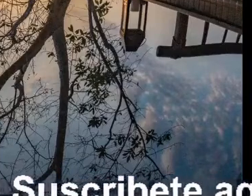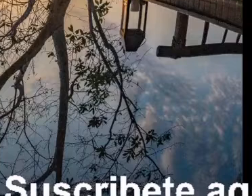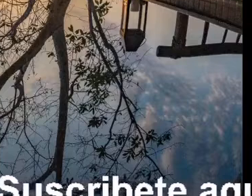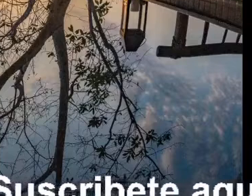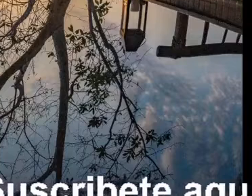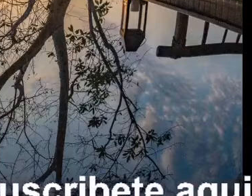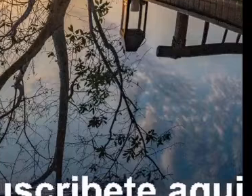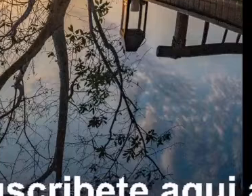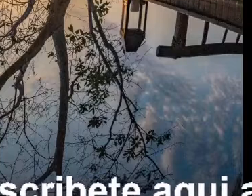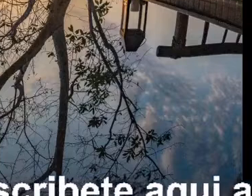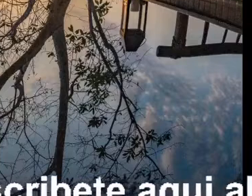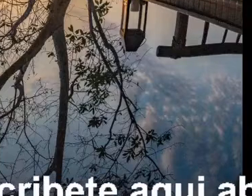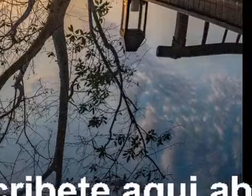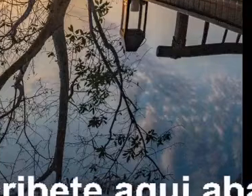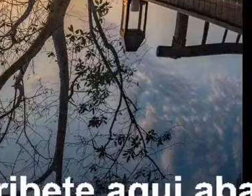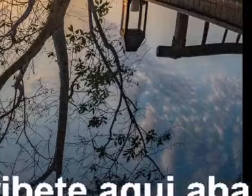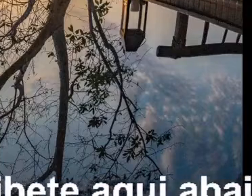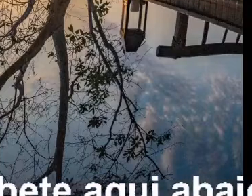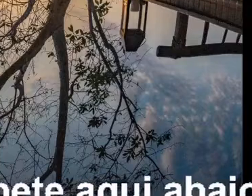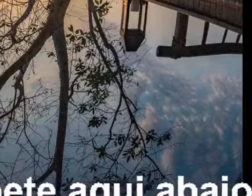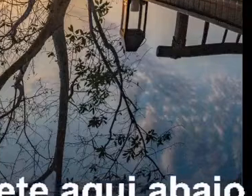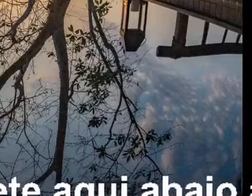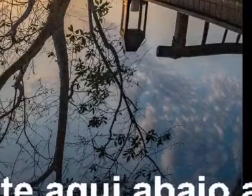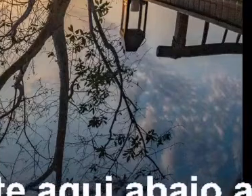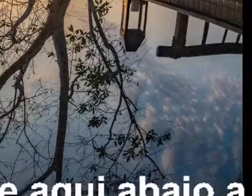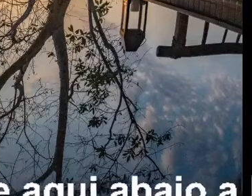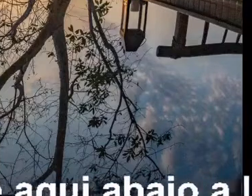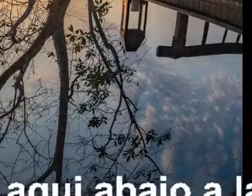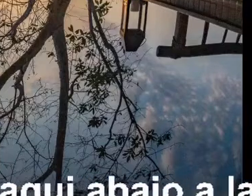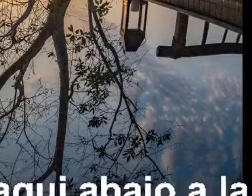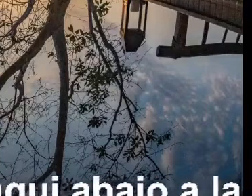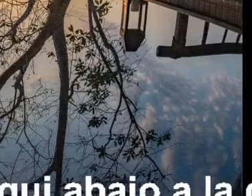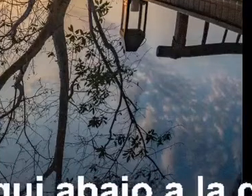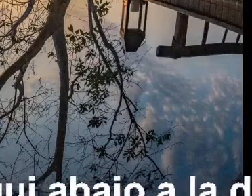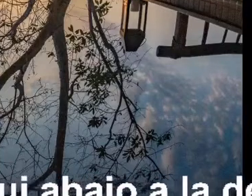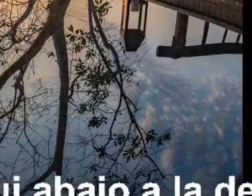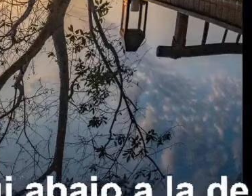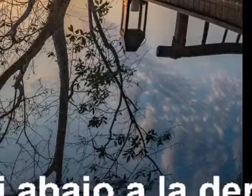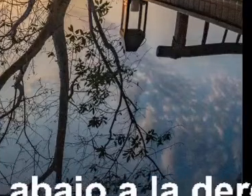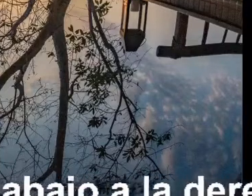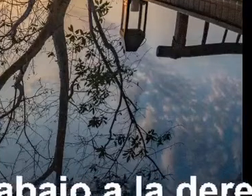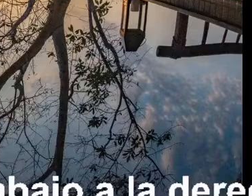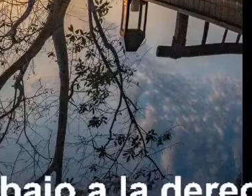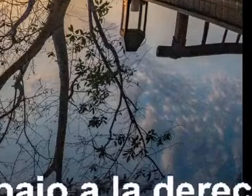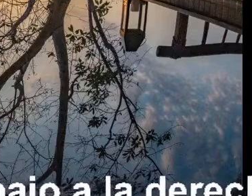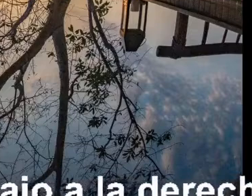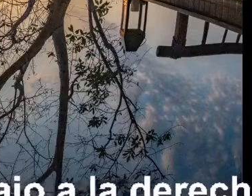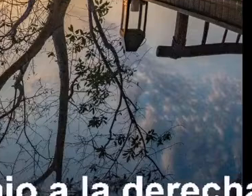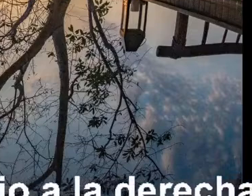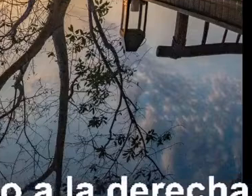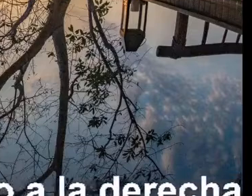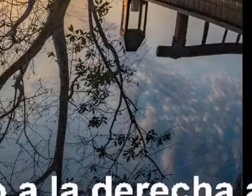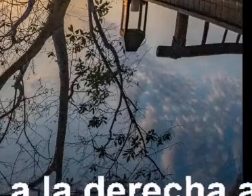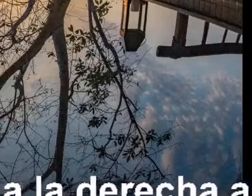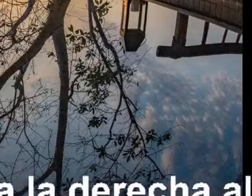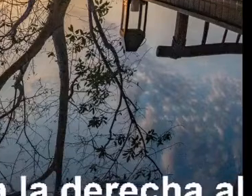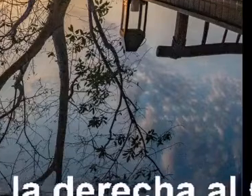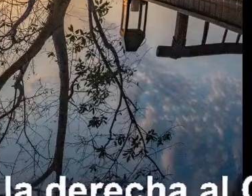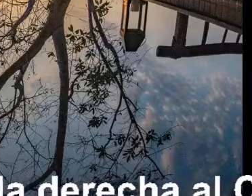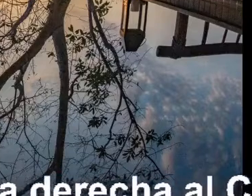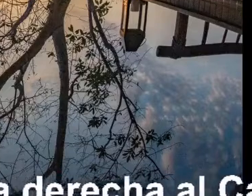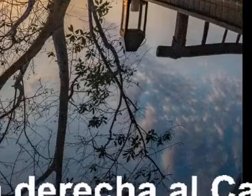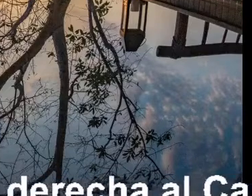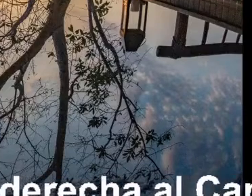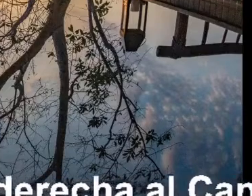no podemos nosotros avanzar hasta mañana amigos si dios así lo